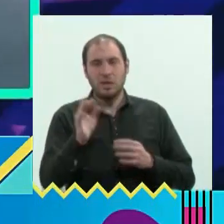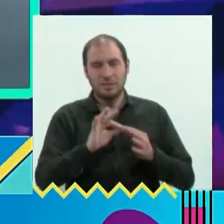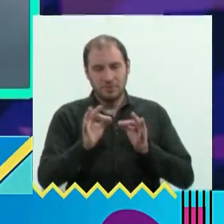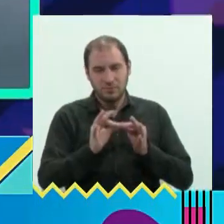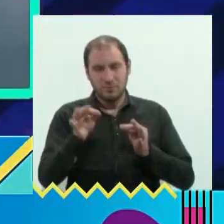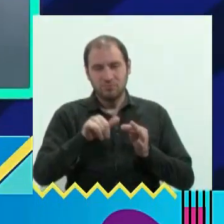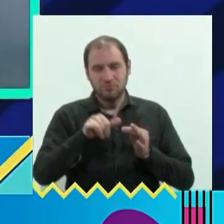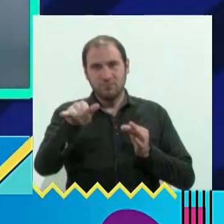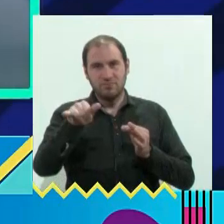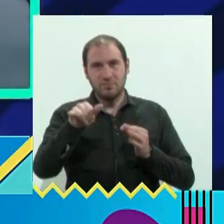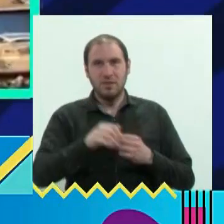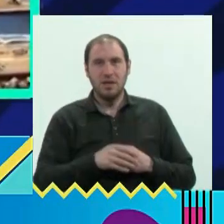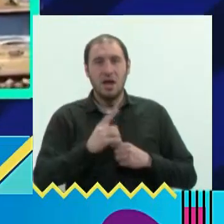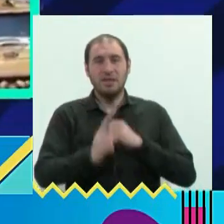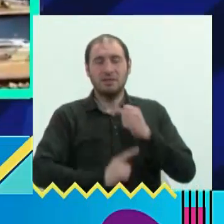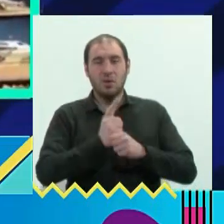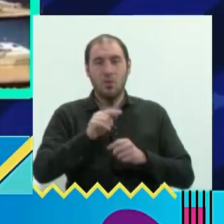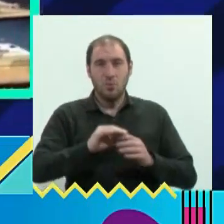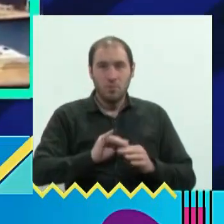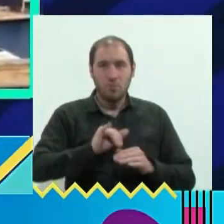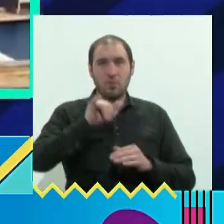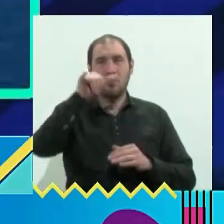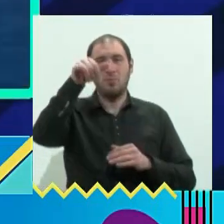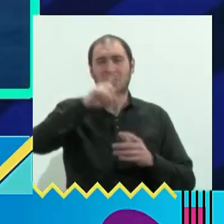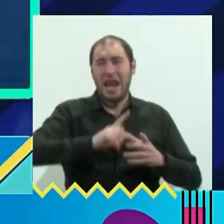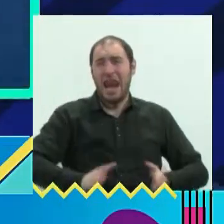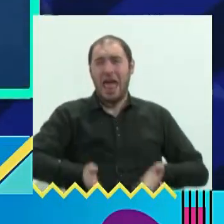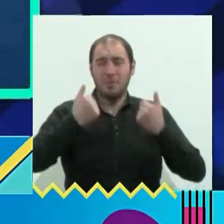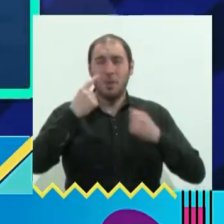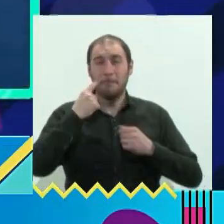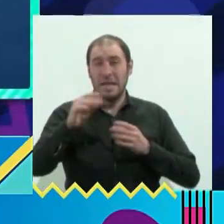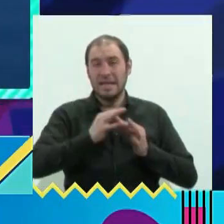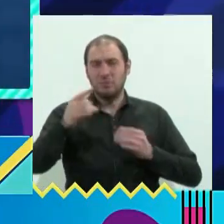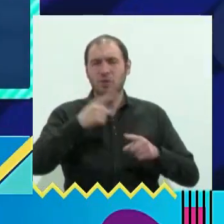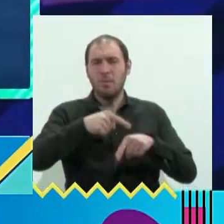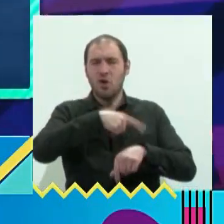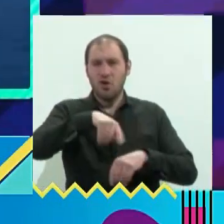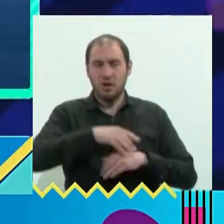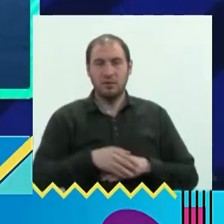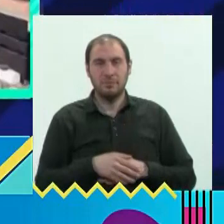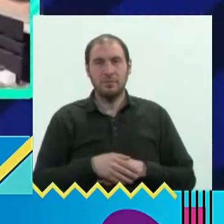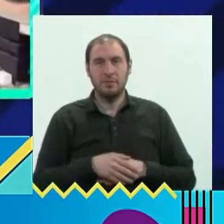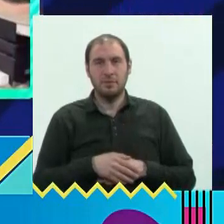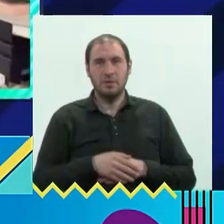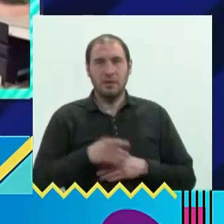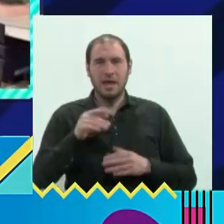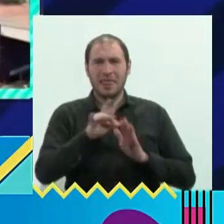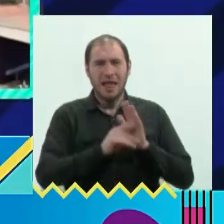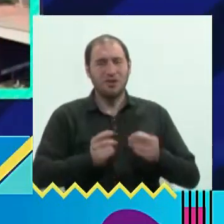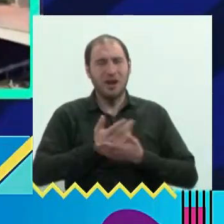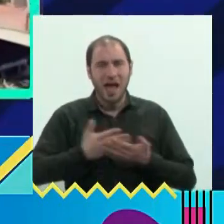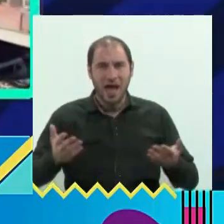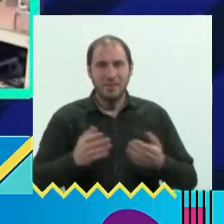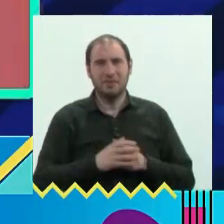de cartón. Un siglo después estamos hablando del Hyperloop, de 1000 kilómetros por hora. Y estamos hablando del Big Data, y estamos hablando